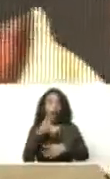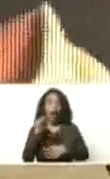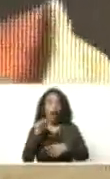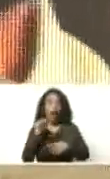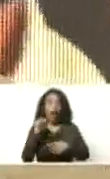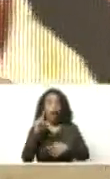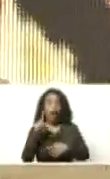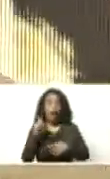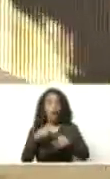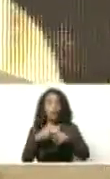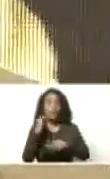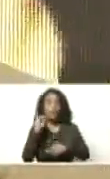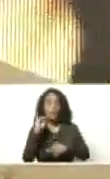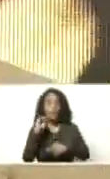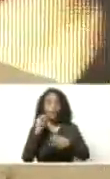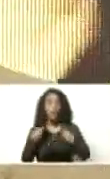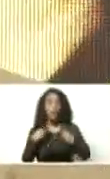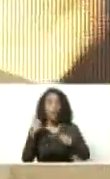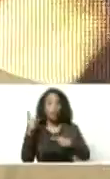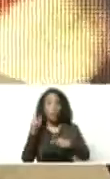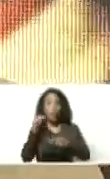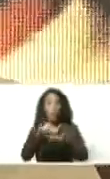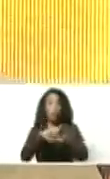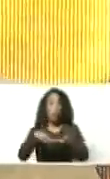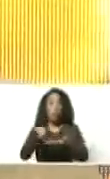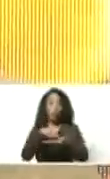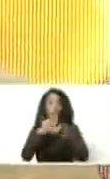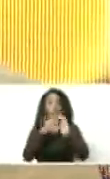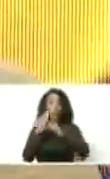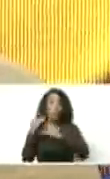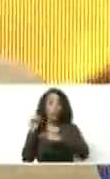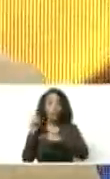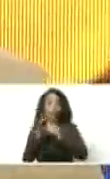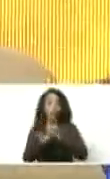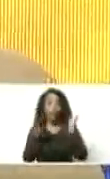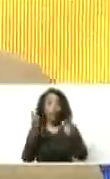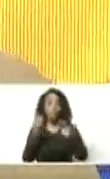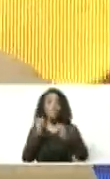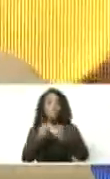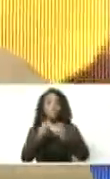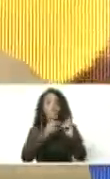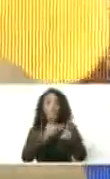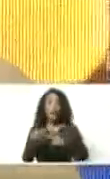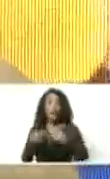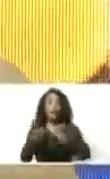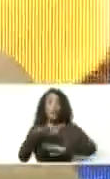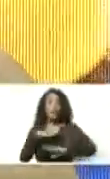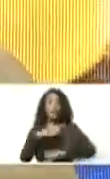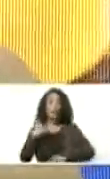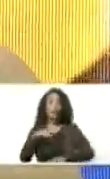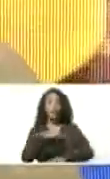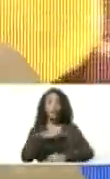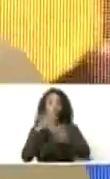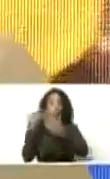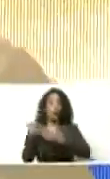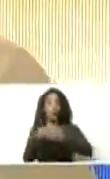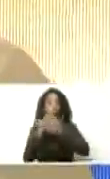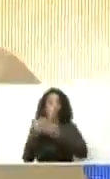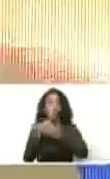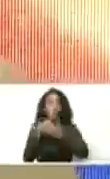la comunidad, con nuestro punto y círculo, este gran plan, un gran plan que nos va a beneficiar a nosotros los